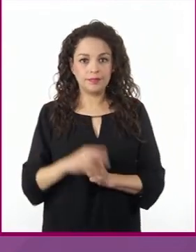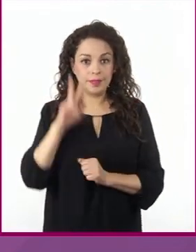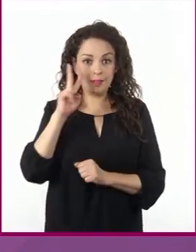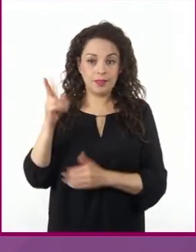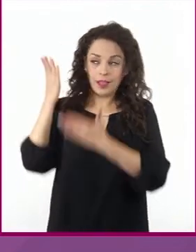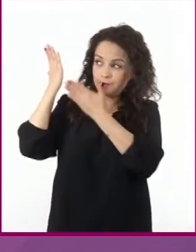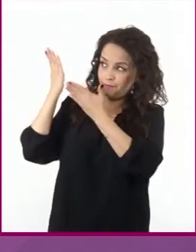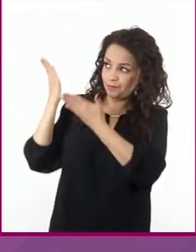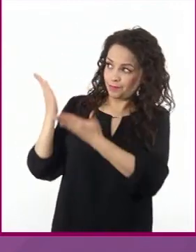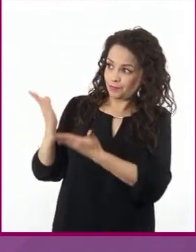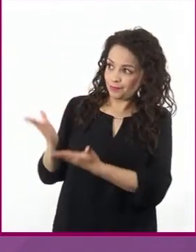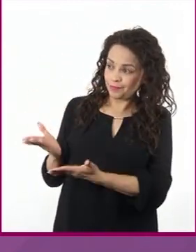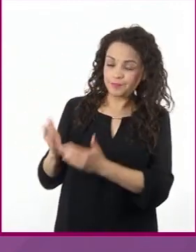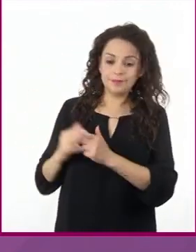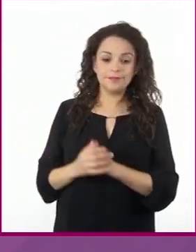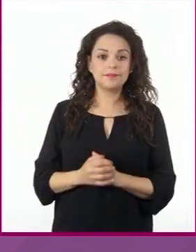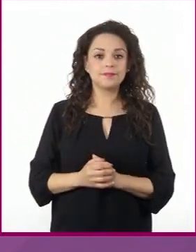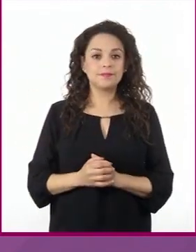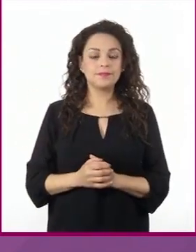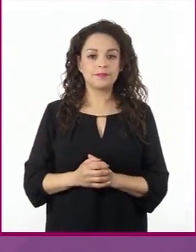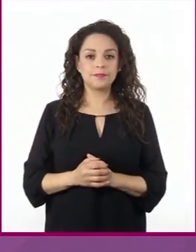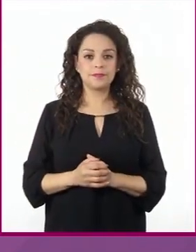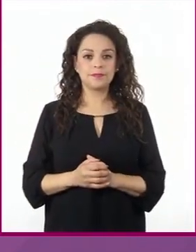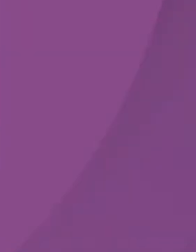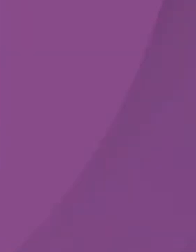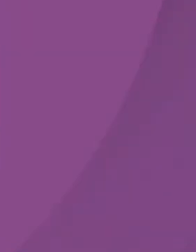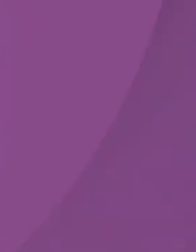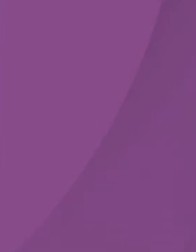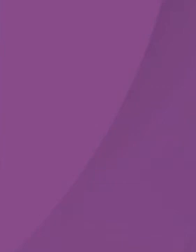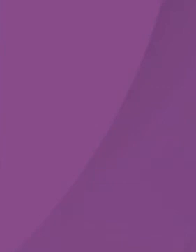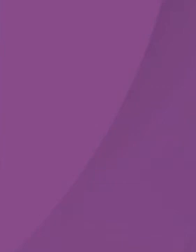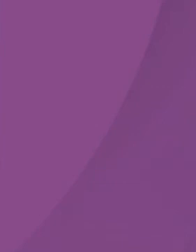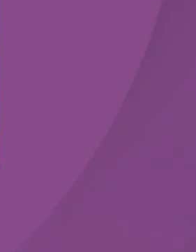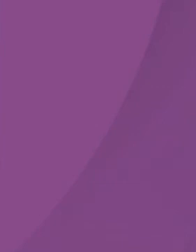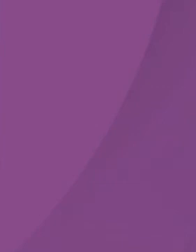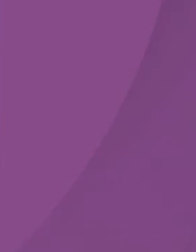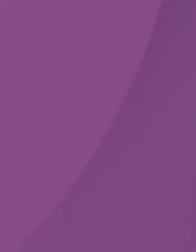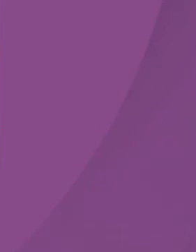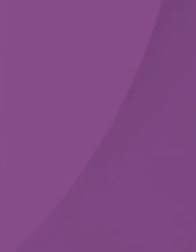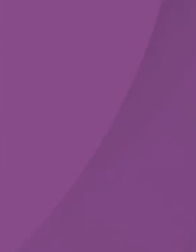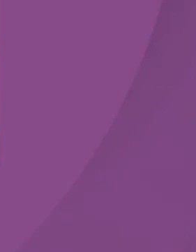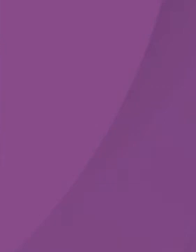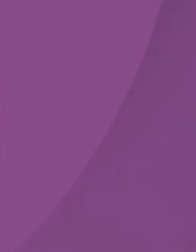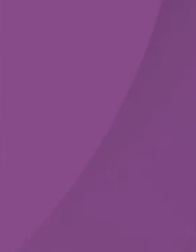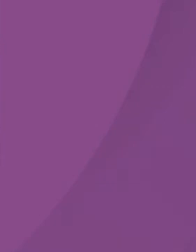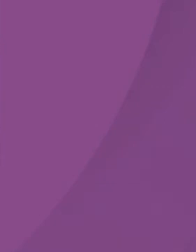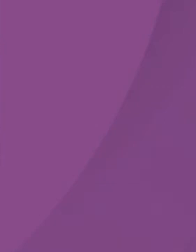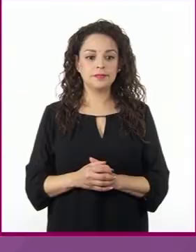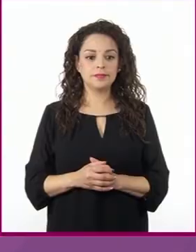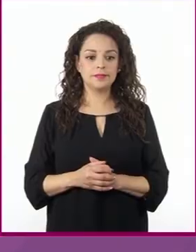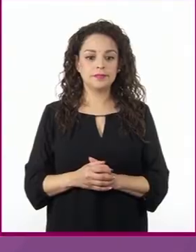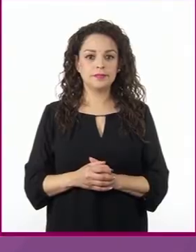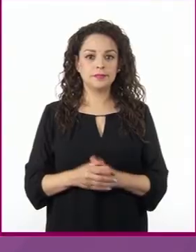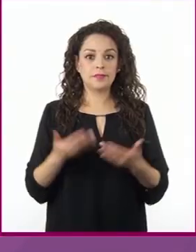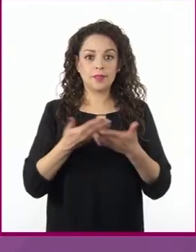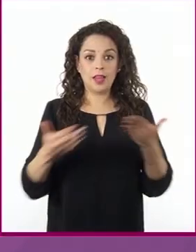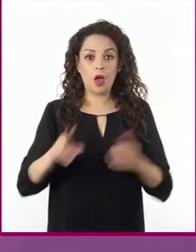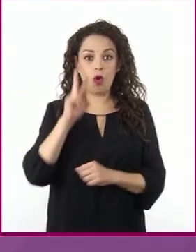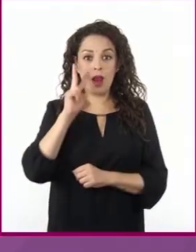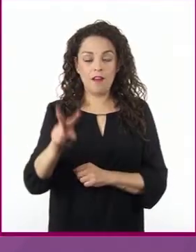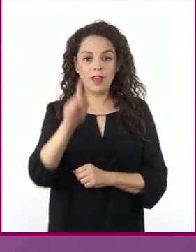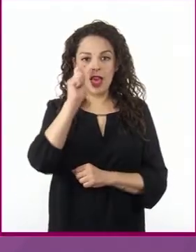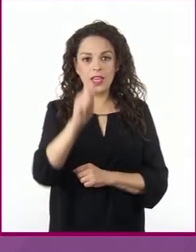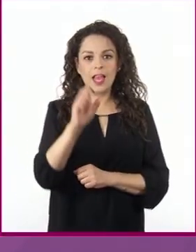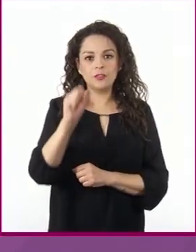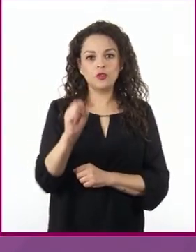es decir, aunque, pero, considero. Ahora vean la plantilla de la sopa